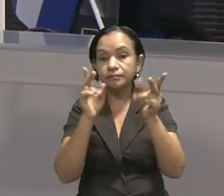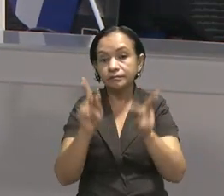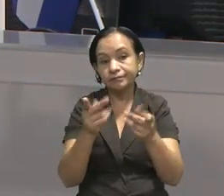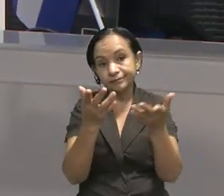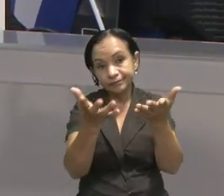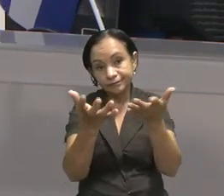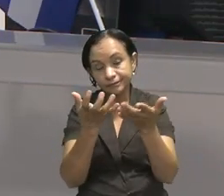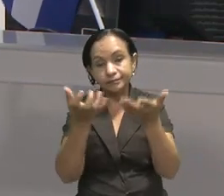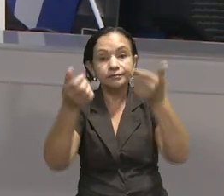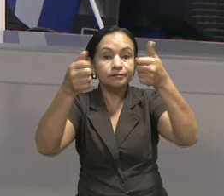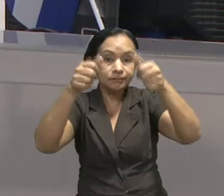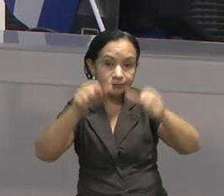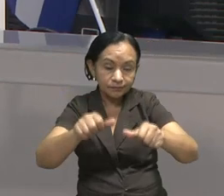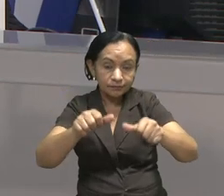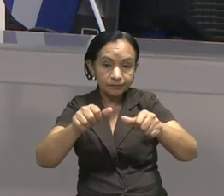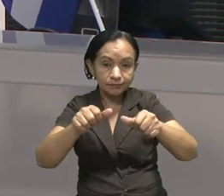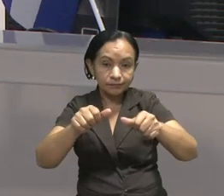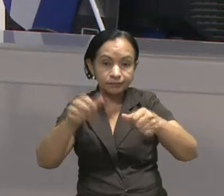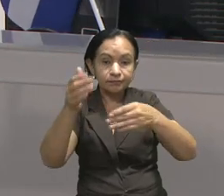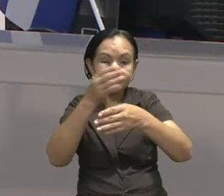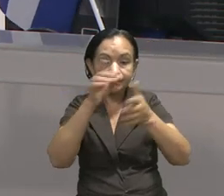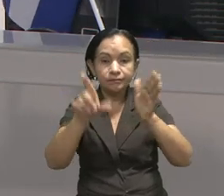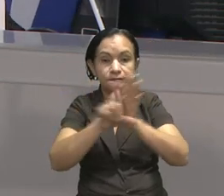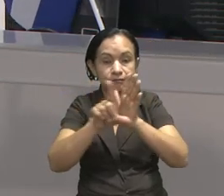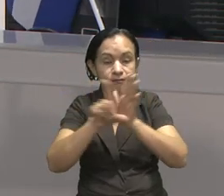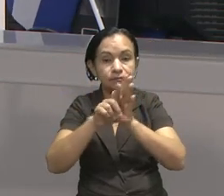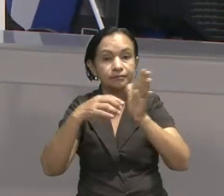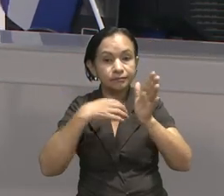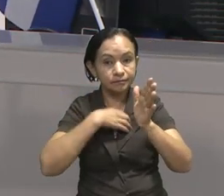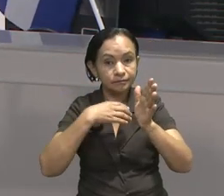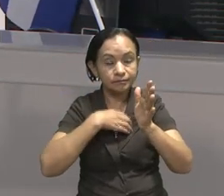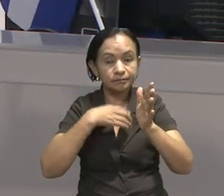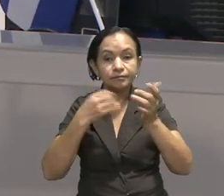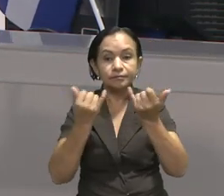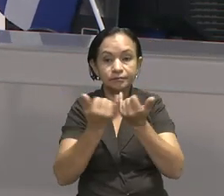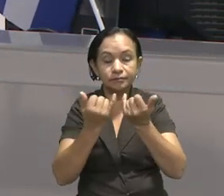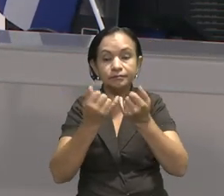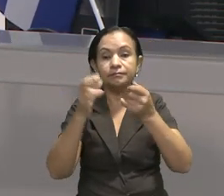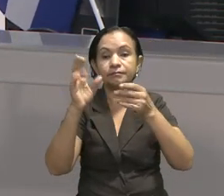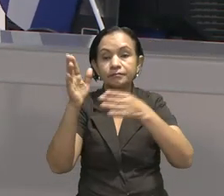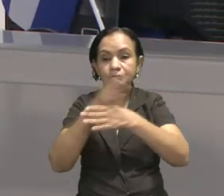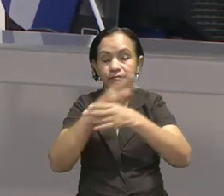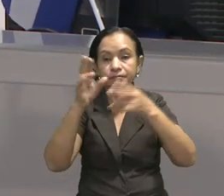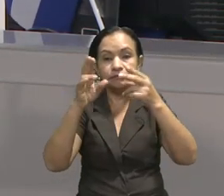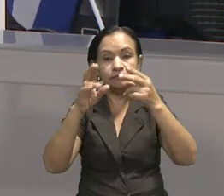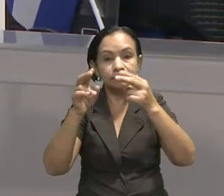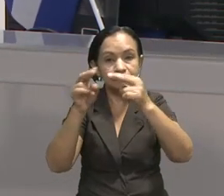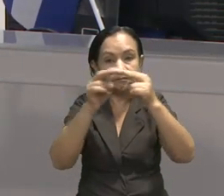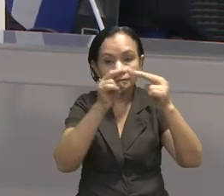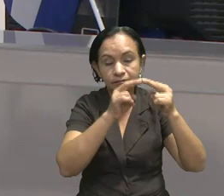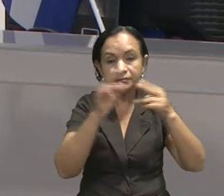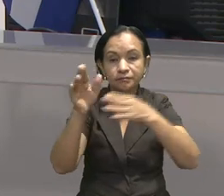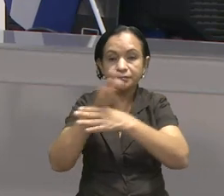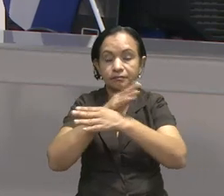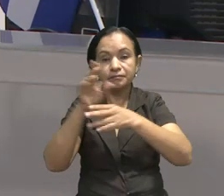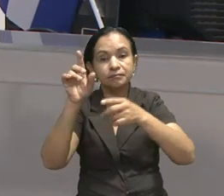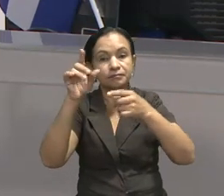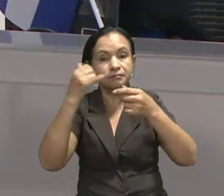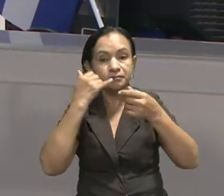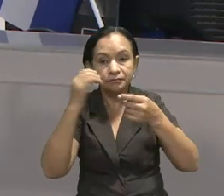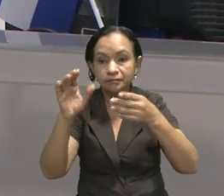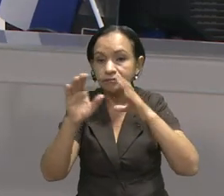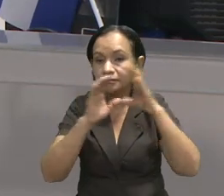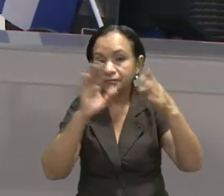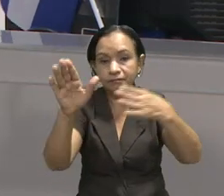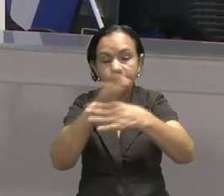solicitantes conforme lo dispuesto en la ley de la materia para el despliegue de redes y la operación de los servicios bajo